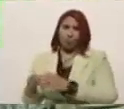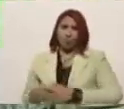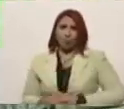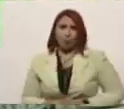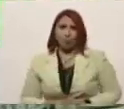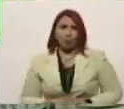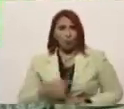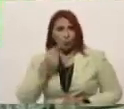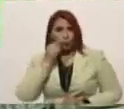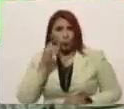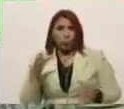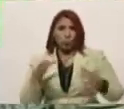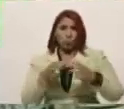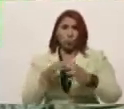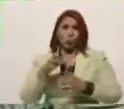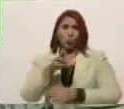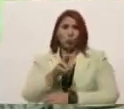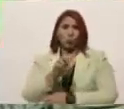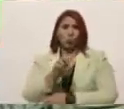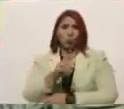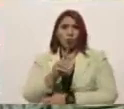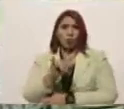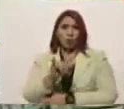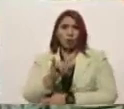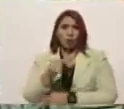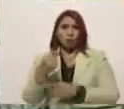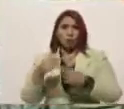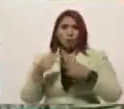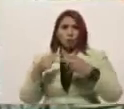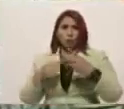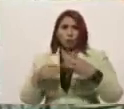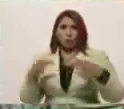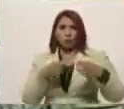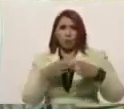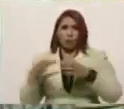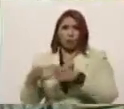señores comandantes de la red, y aquí hay varios comandantes de red y presentes,